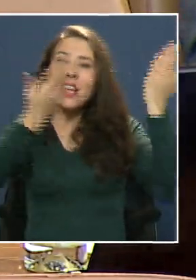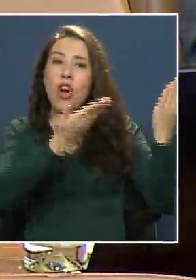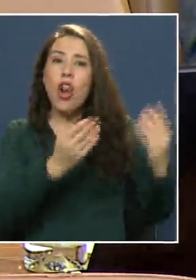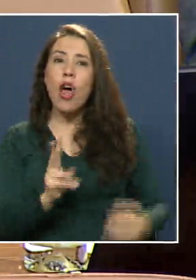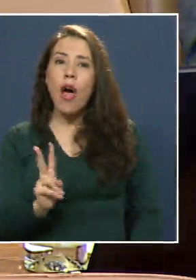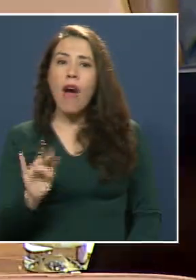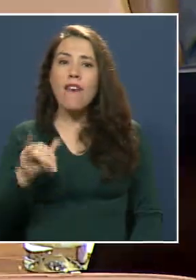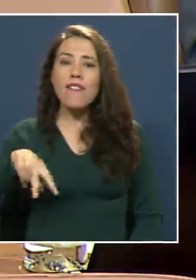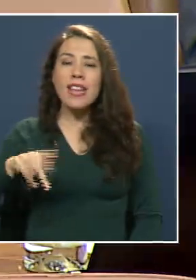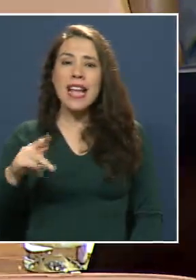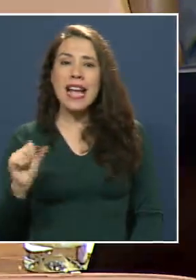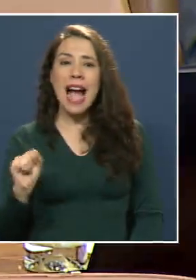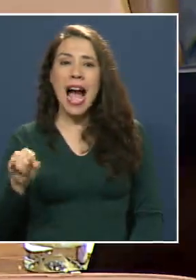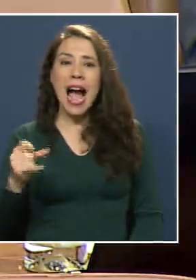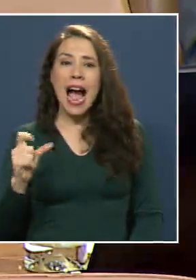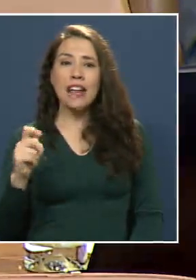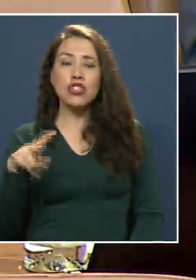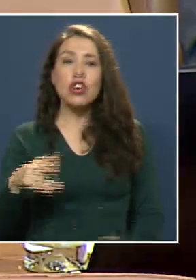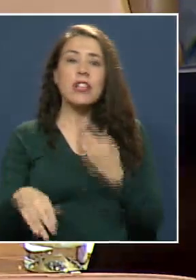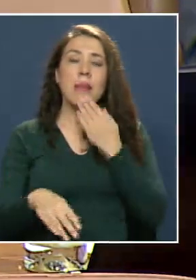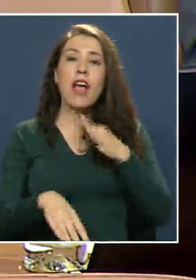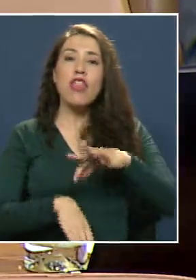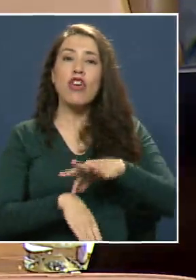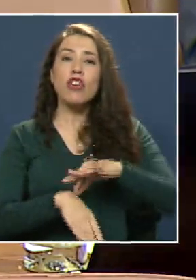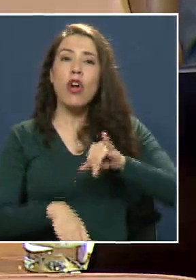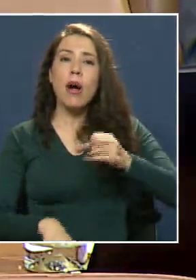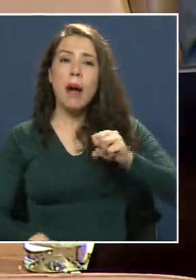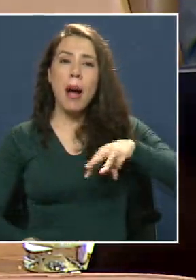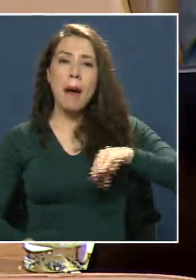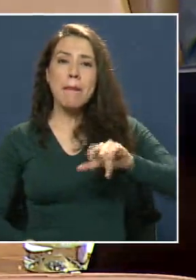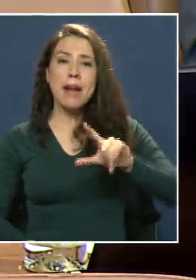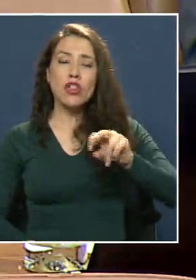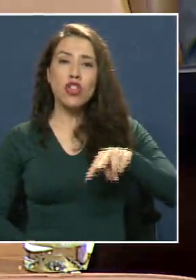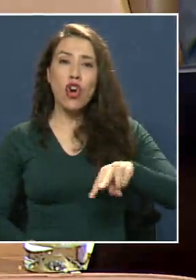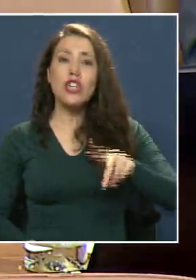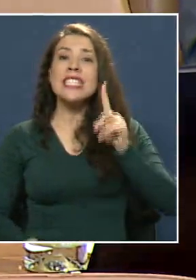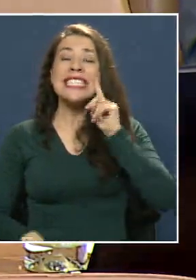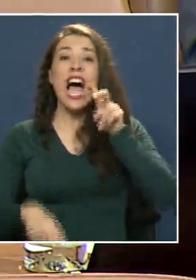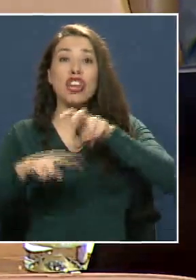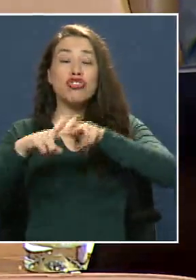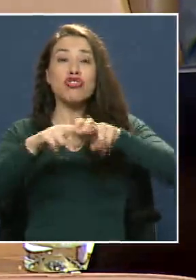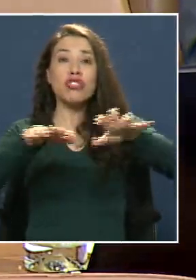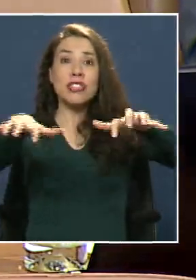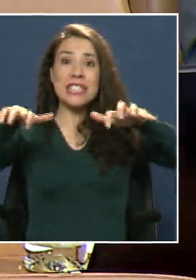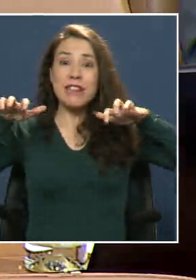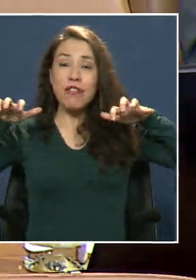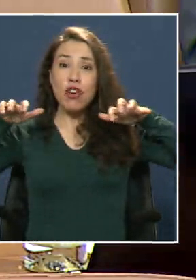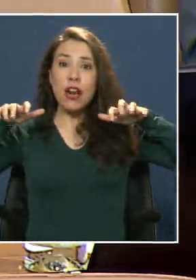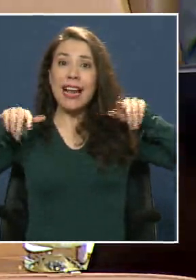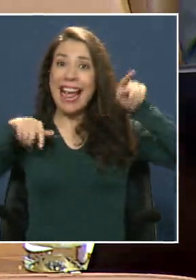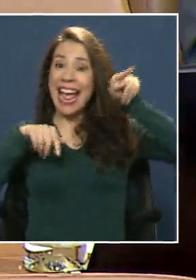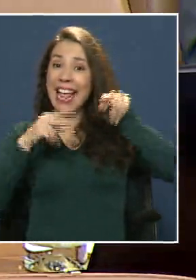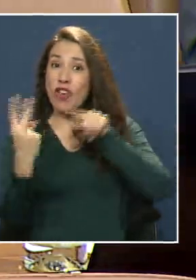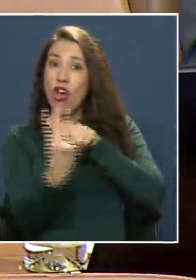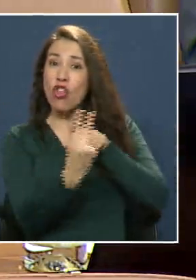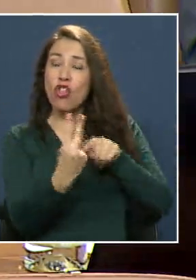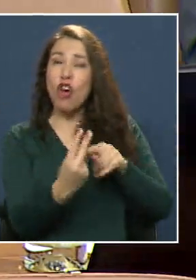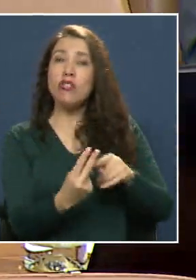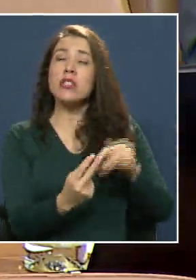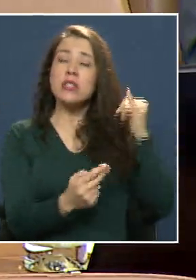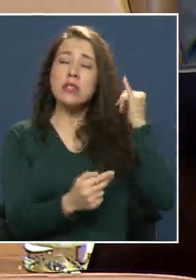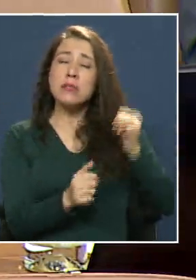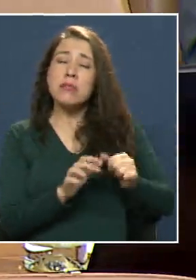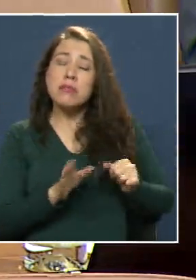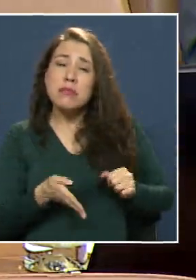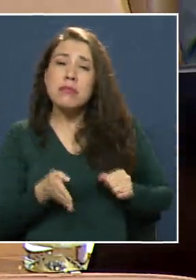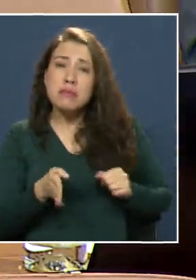Vinca Jackson y al doctor James Hamilton, que nos acompañan en las tribunas, que han estado todo este